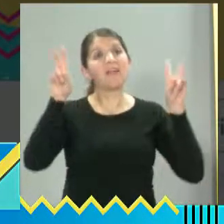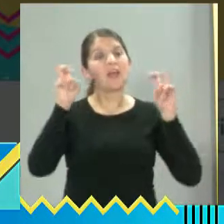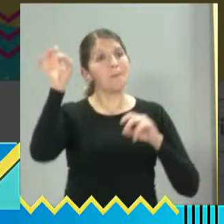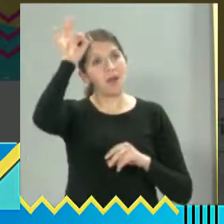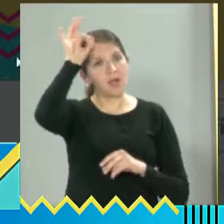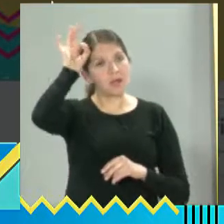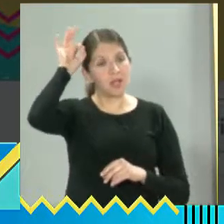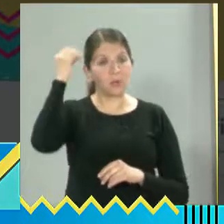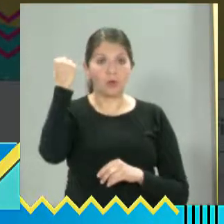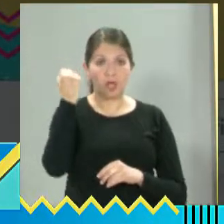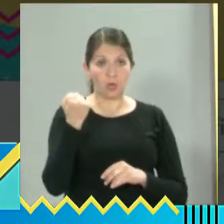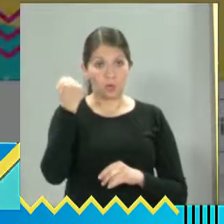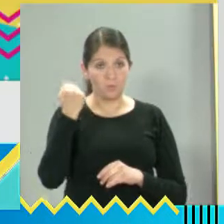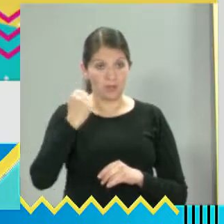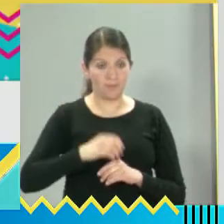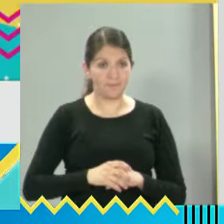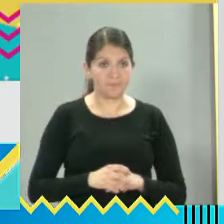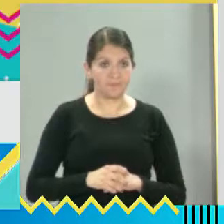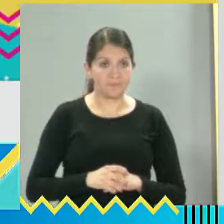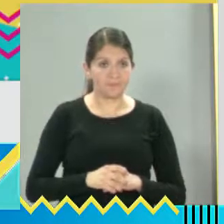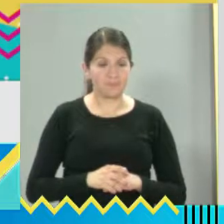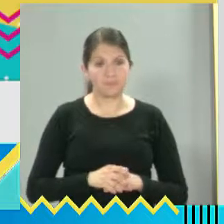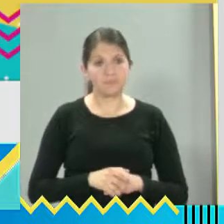se termina de tuitear entonces el tuit que